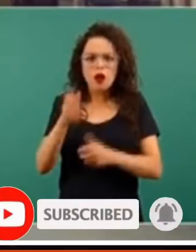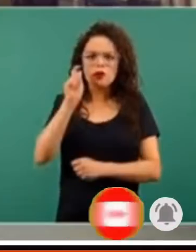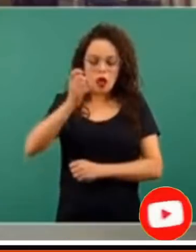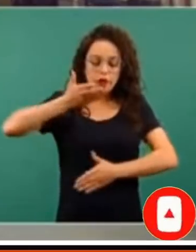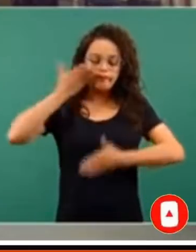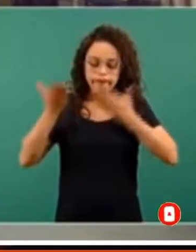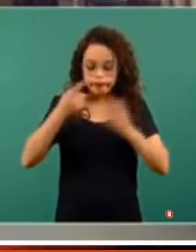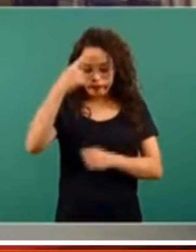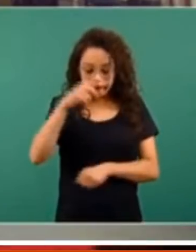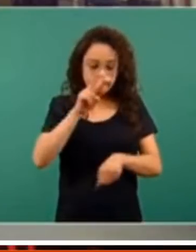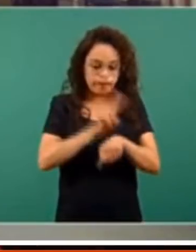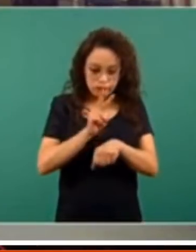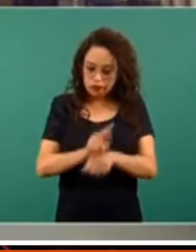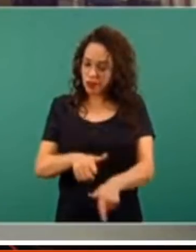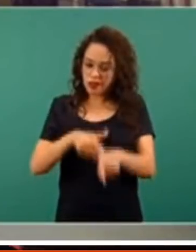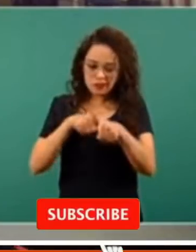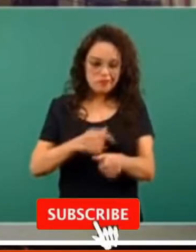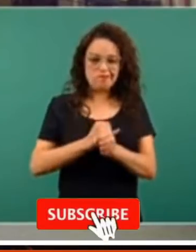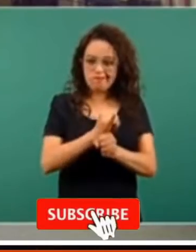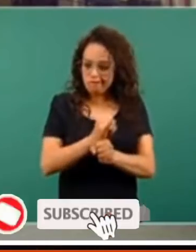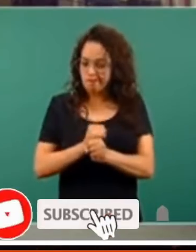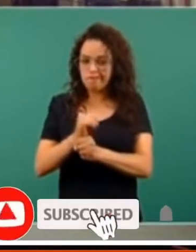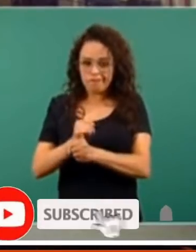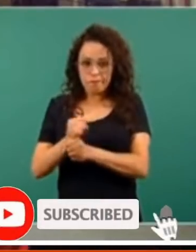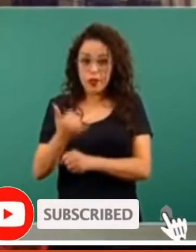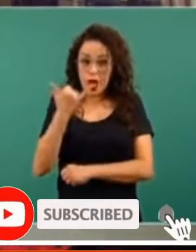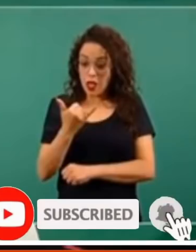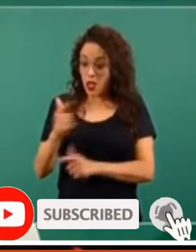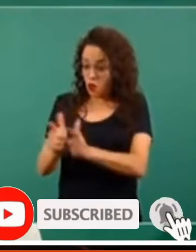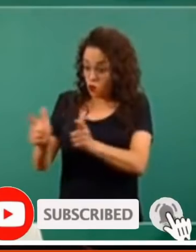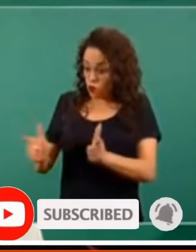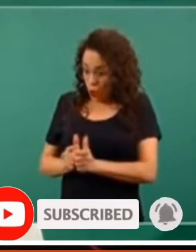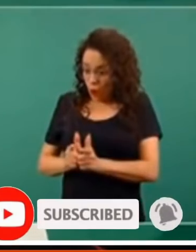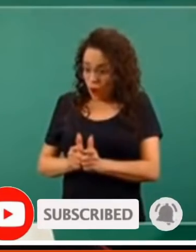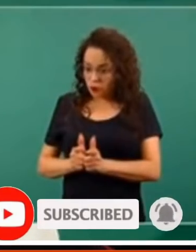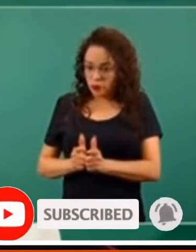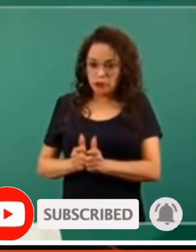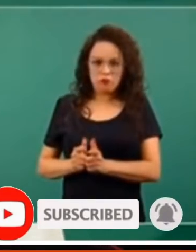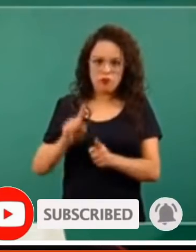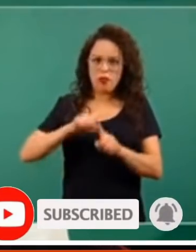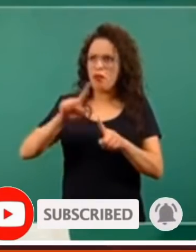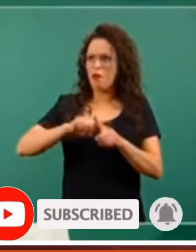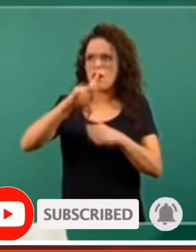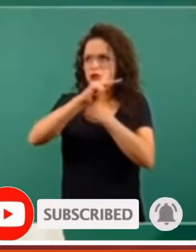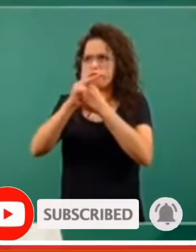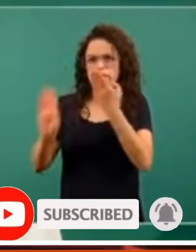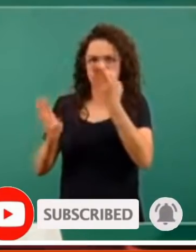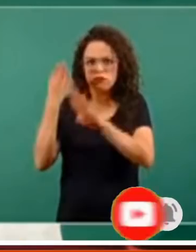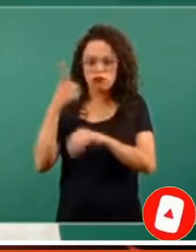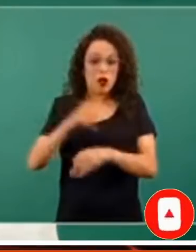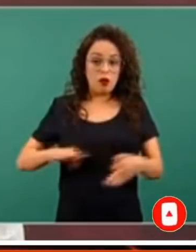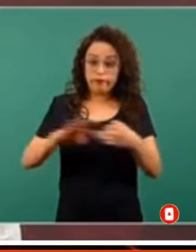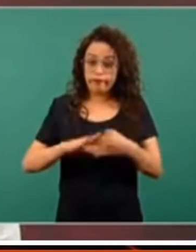dar seguimiento a este fenómeno y también hay grupos de investigación en diversas partes del mundo que periódicamente están